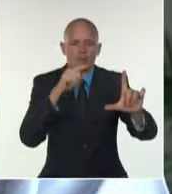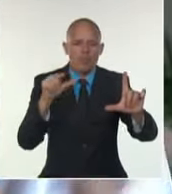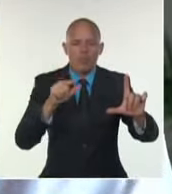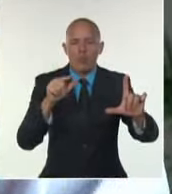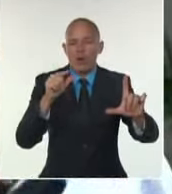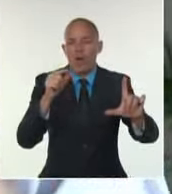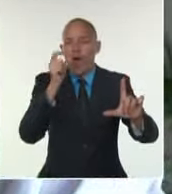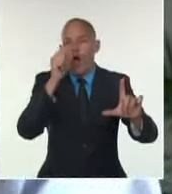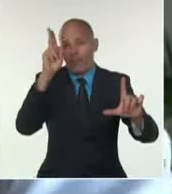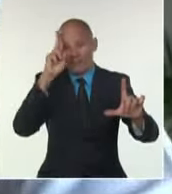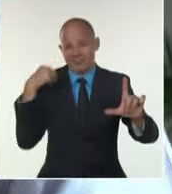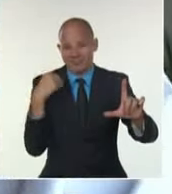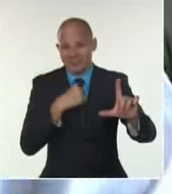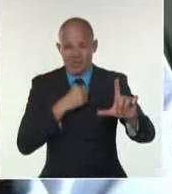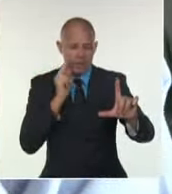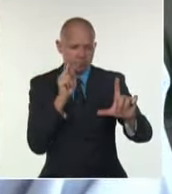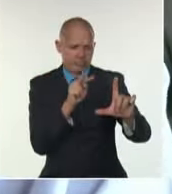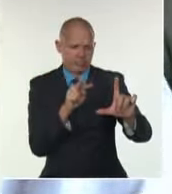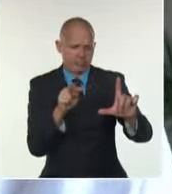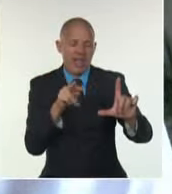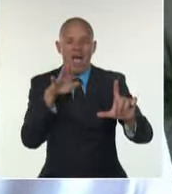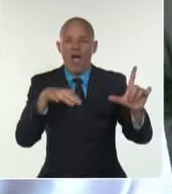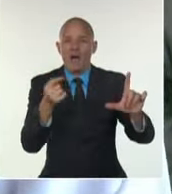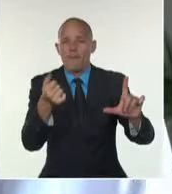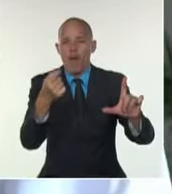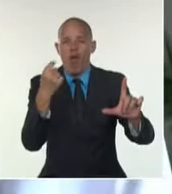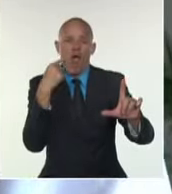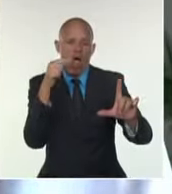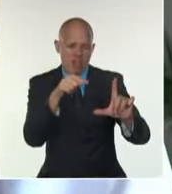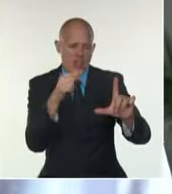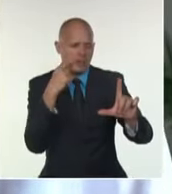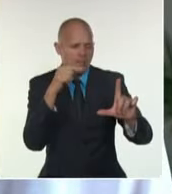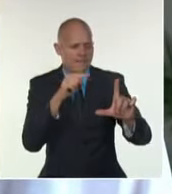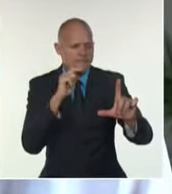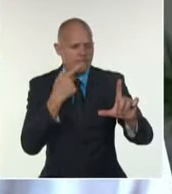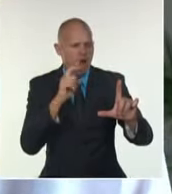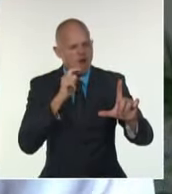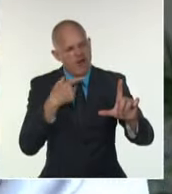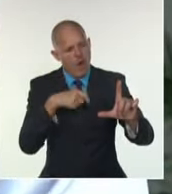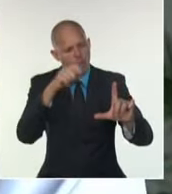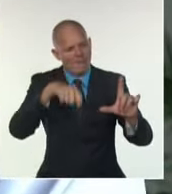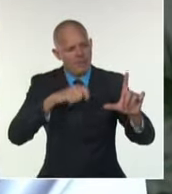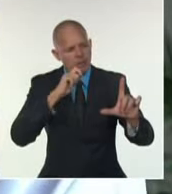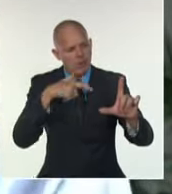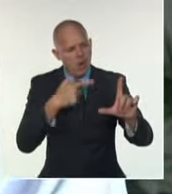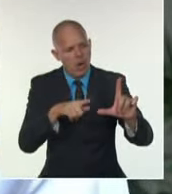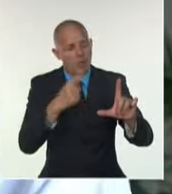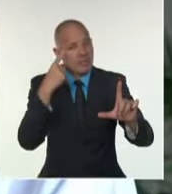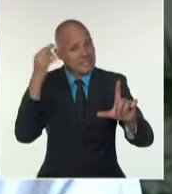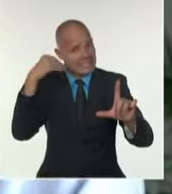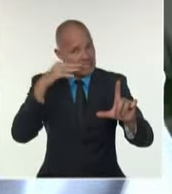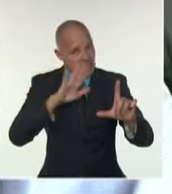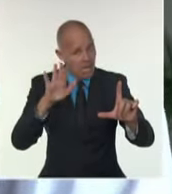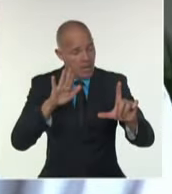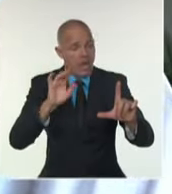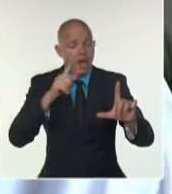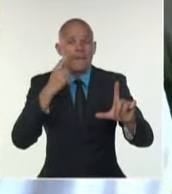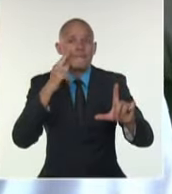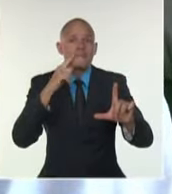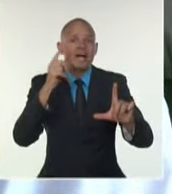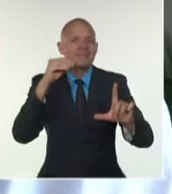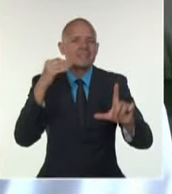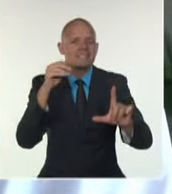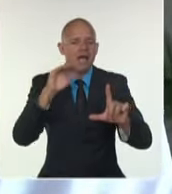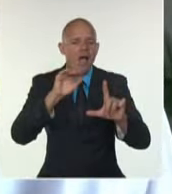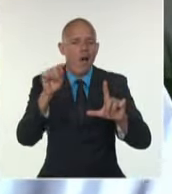poder extraer, por ejemplo, si hay un tumor, el tejido que hay que eliminar, y preservar las partes del cerebro que son importantes